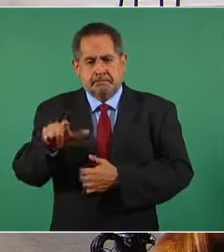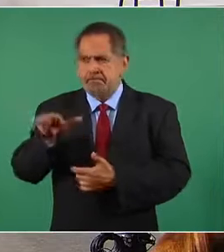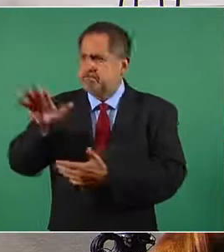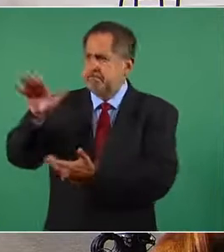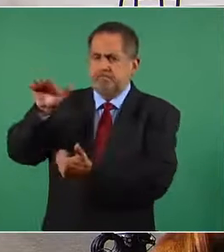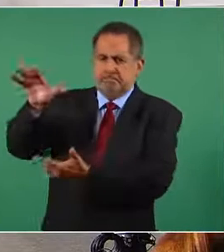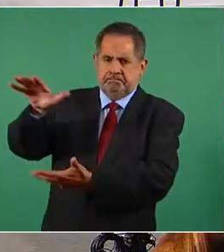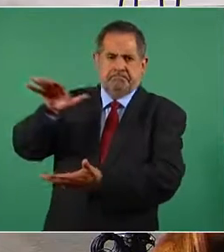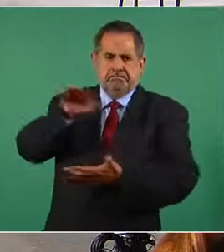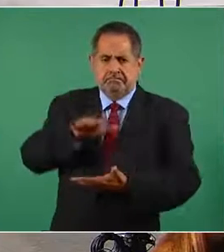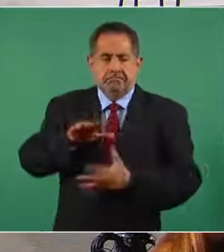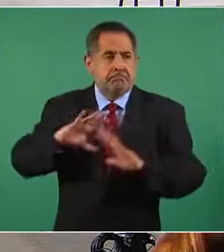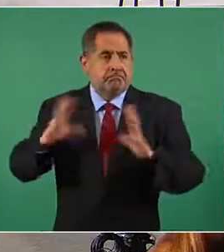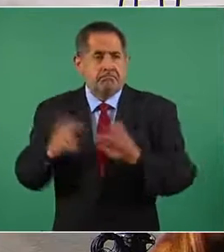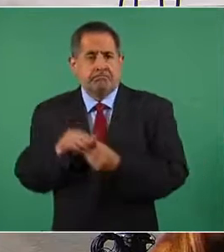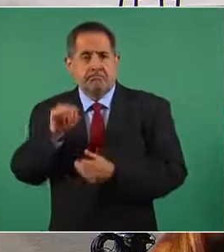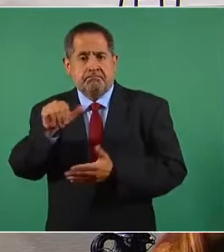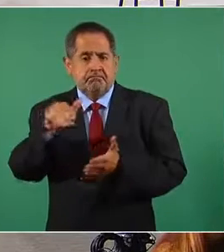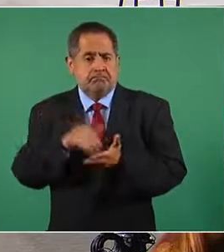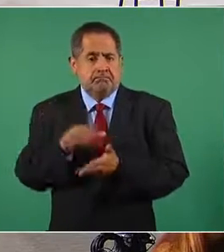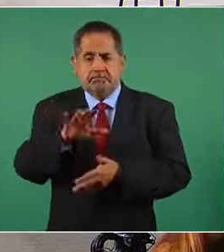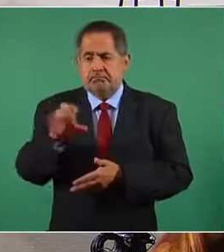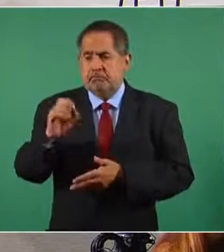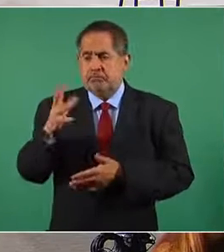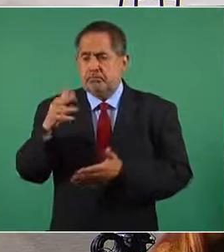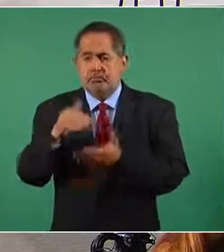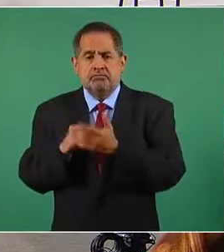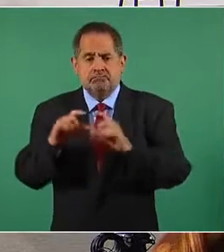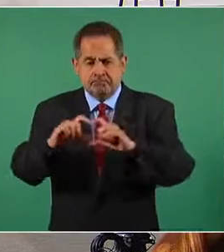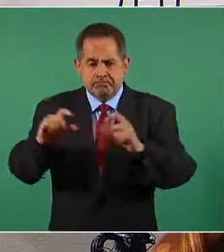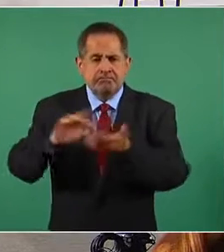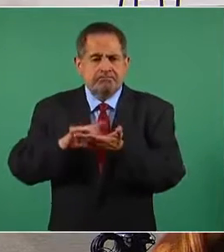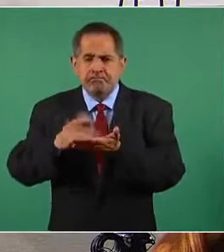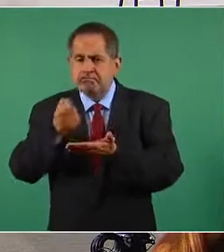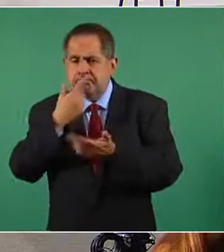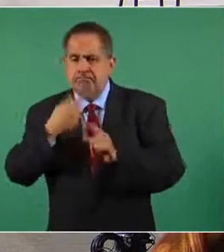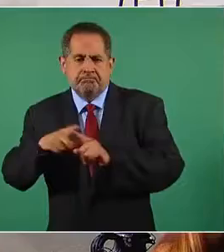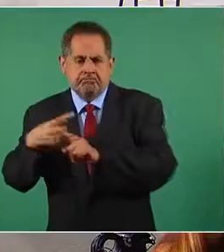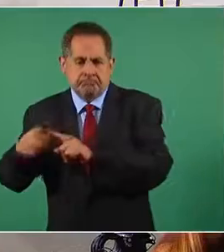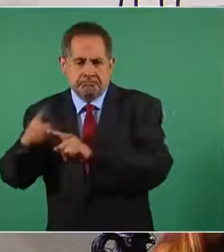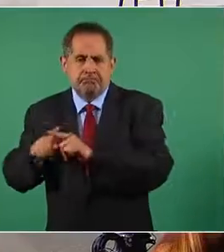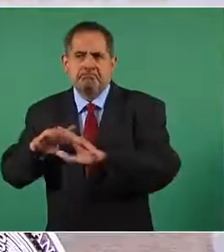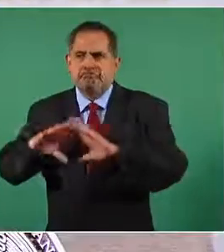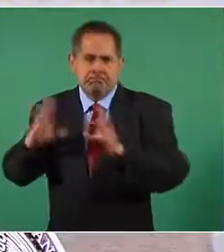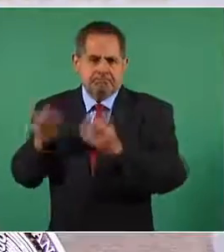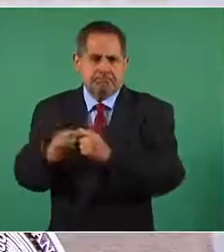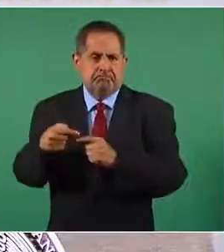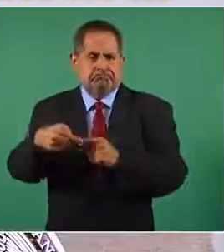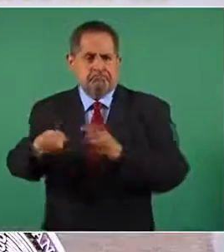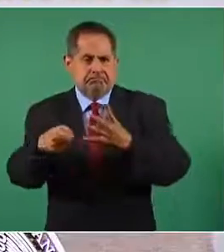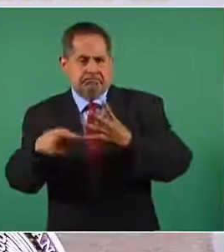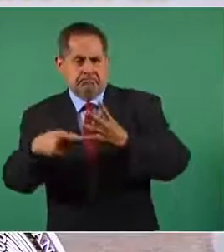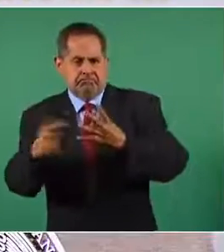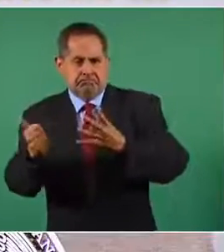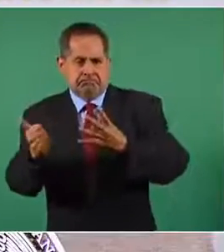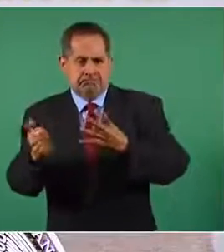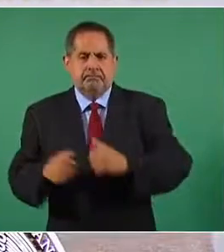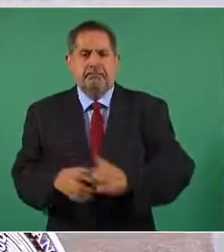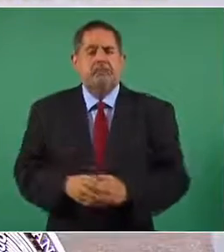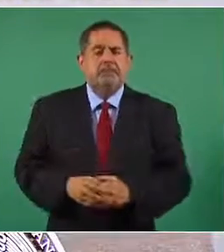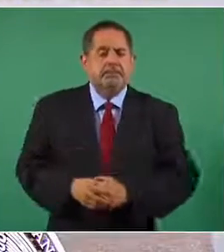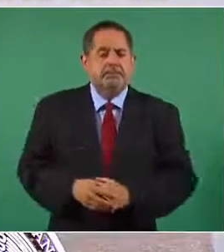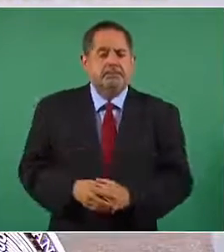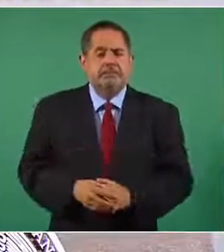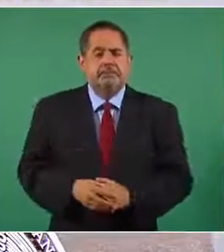en total 16.505.000 piezas más de aquí al fin de agosto. En la última